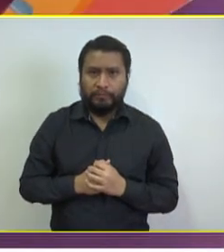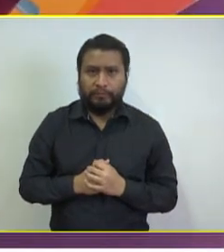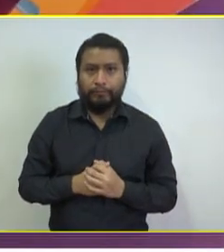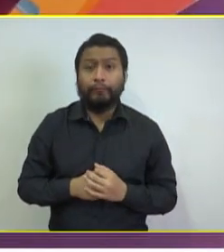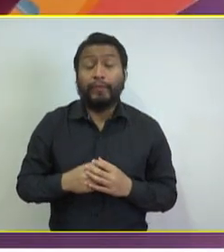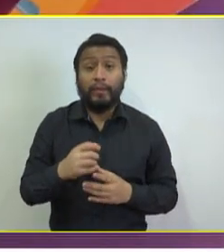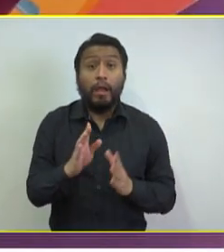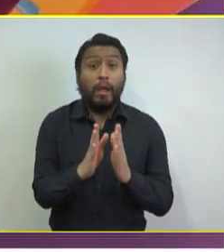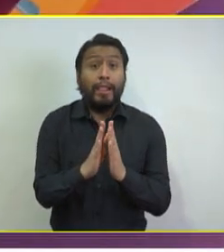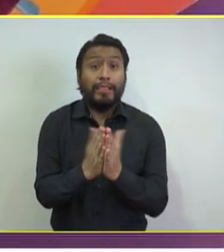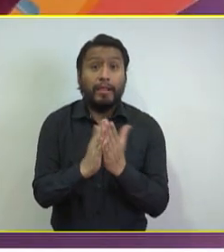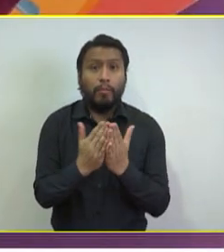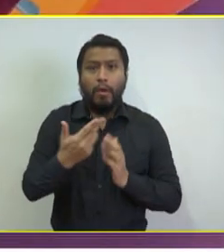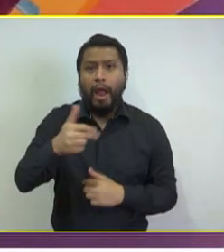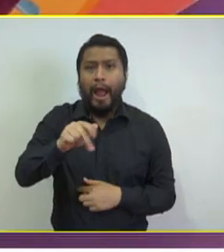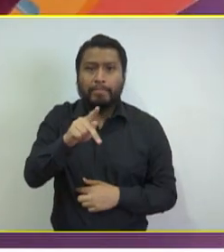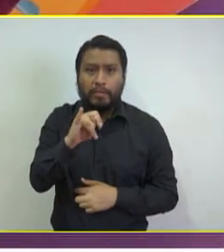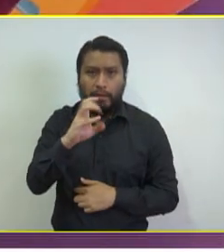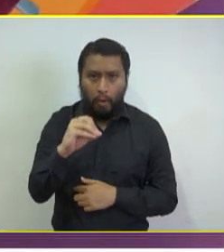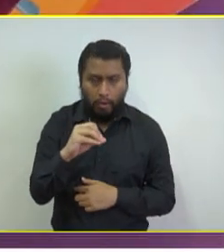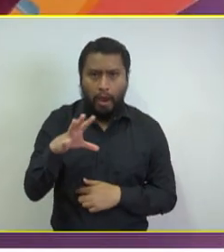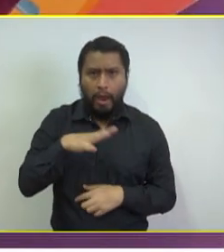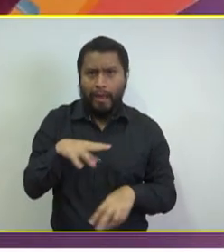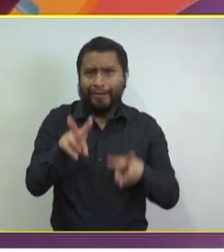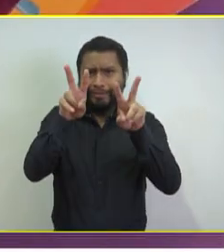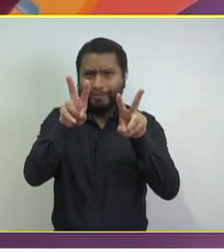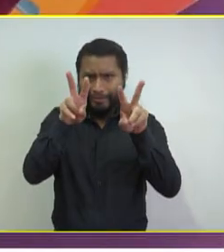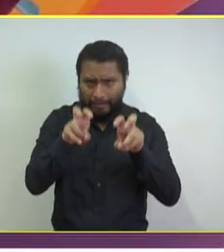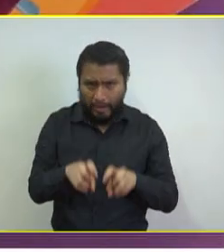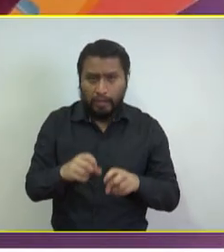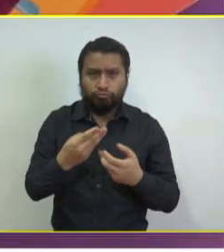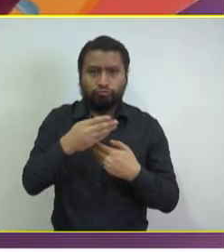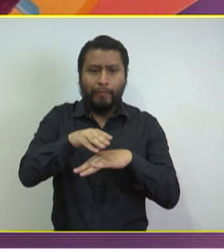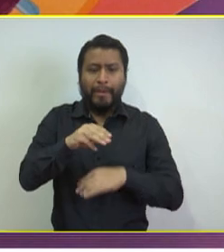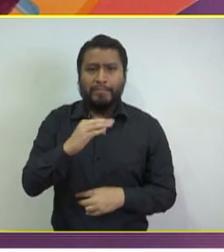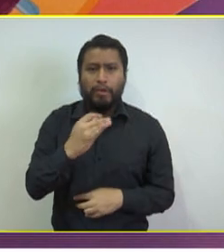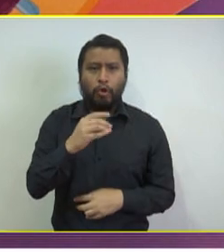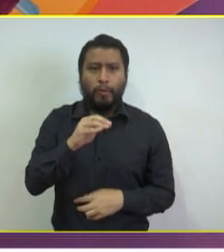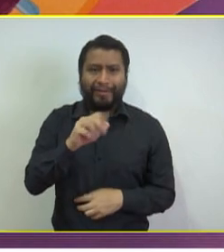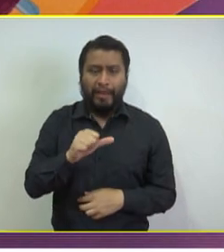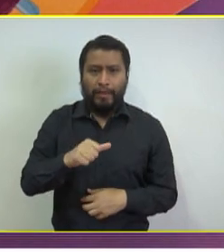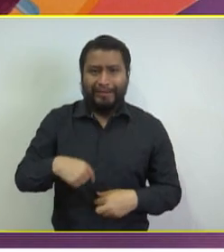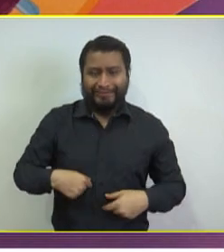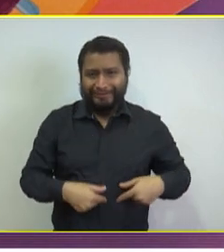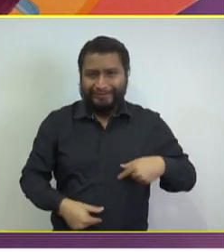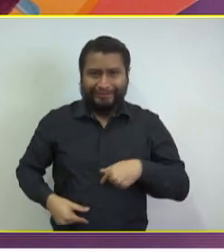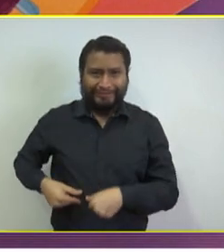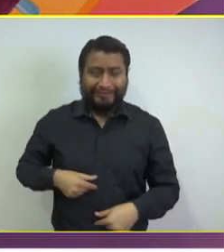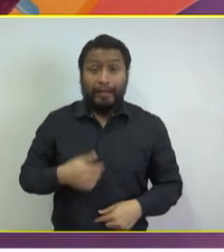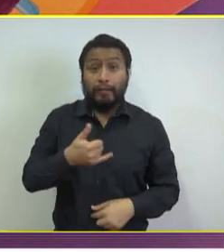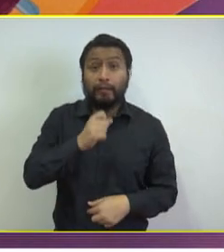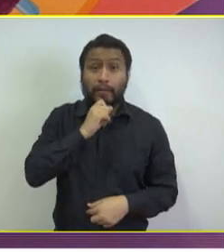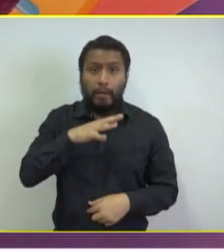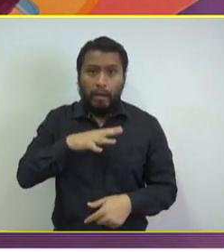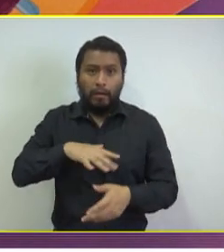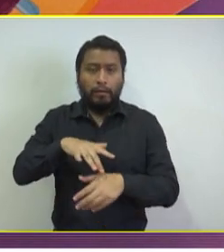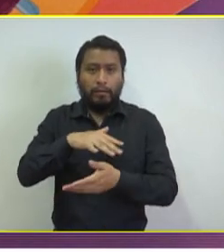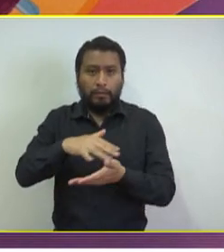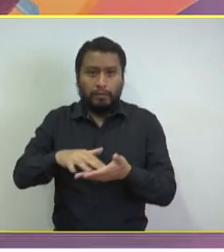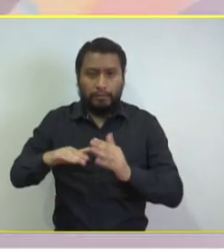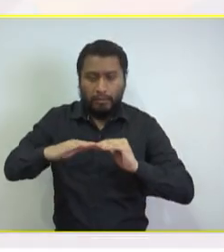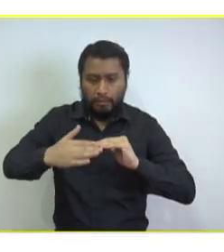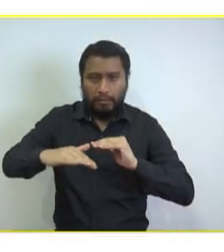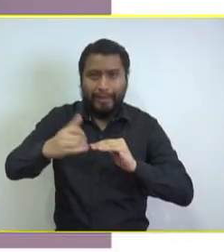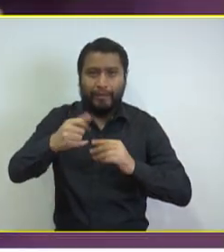Un libro háptico, que explica temas de la microbiota intestinal a través de texto en braille e ilustraciones con relieve y